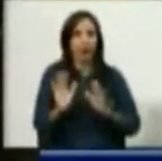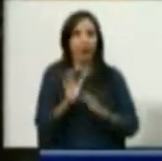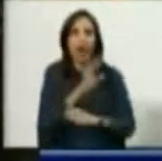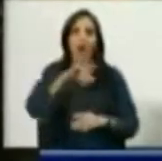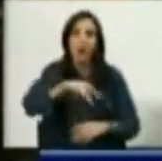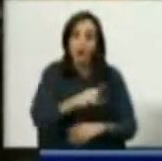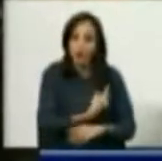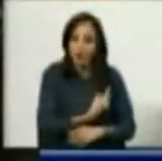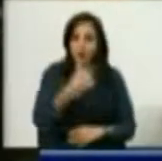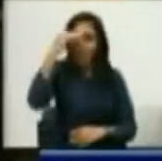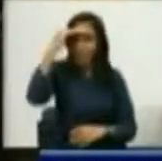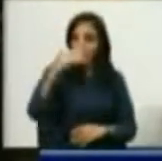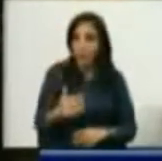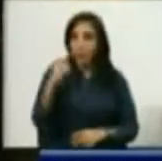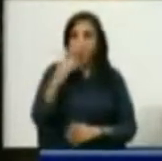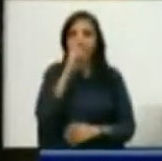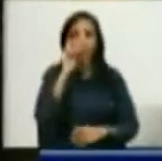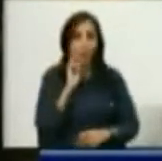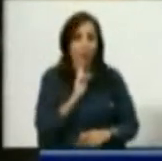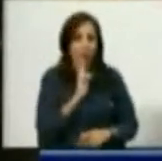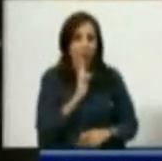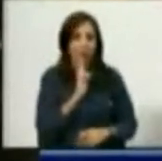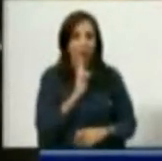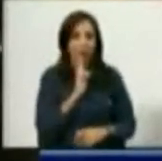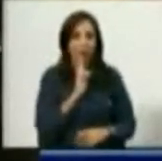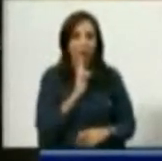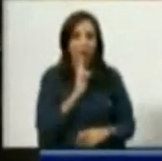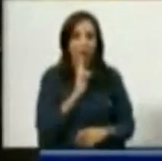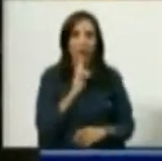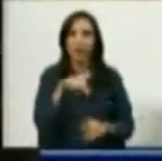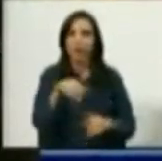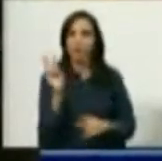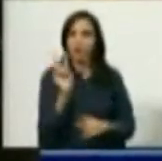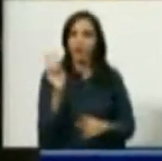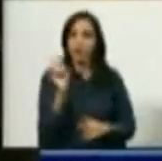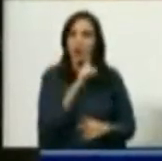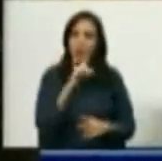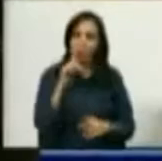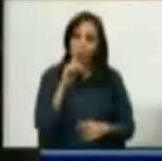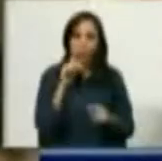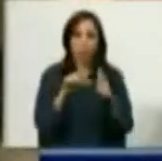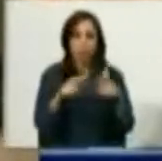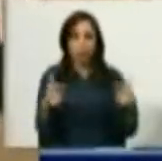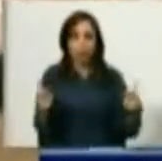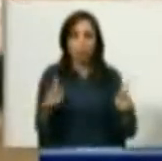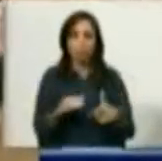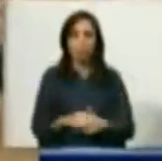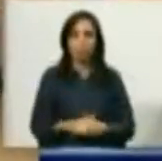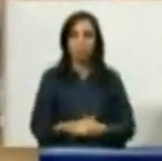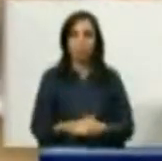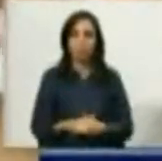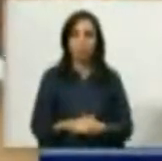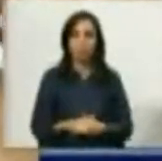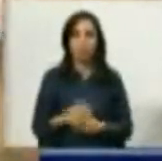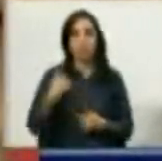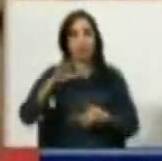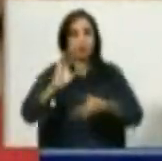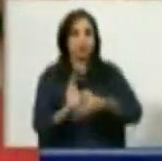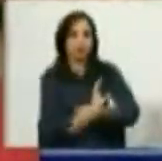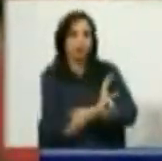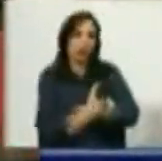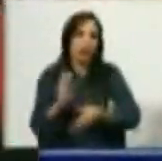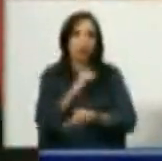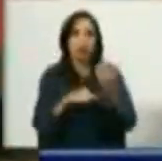universidad militar bolivariana de Venezuela con su Cadete